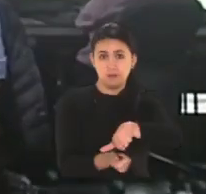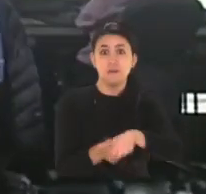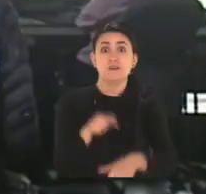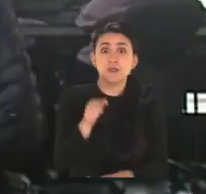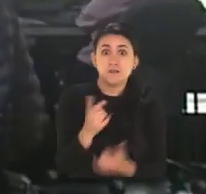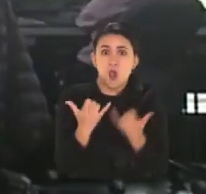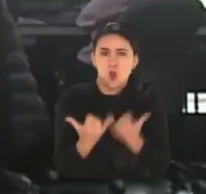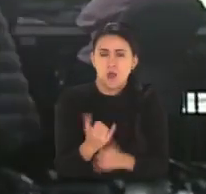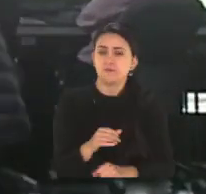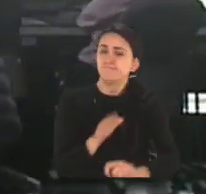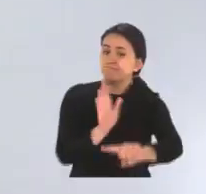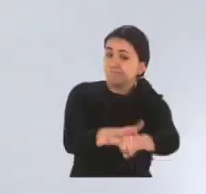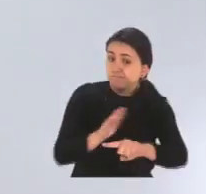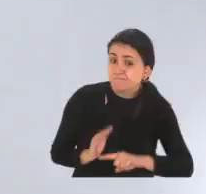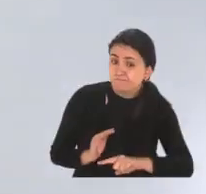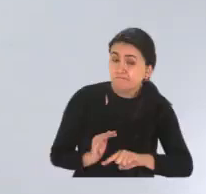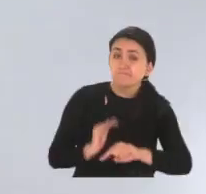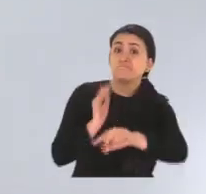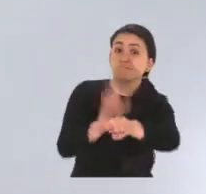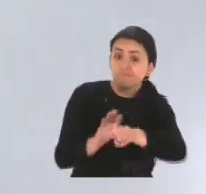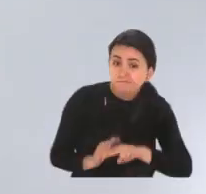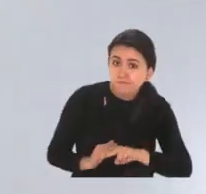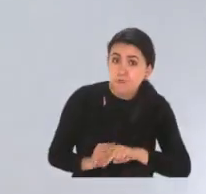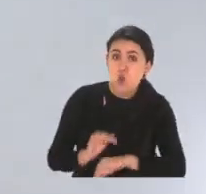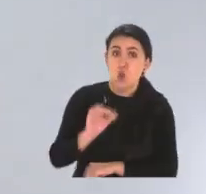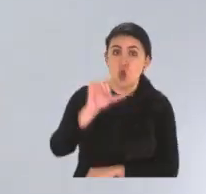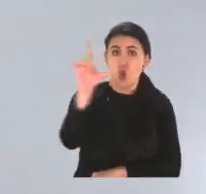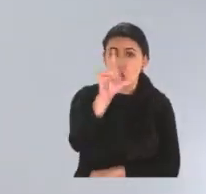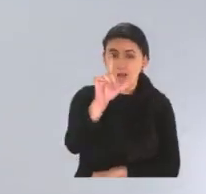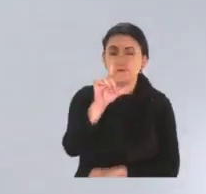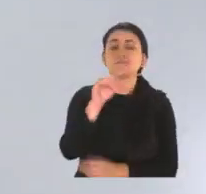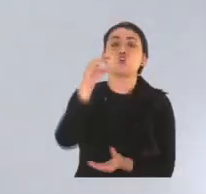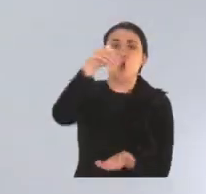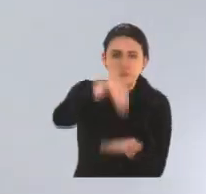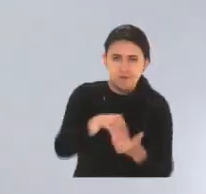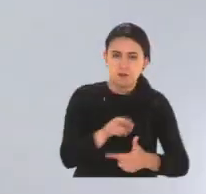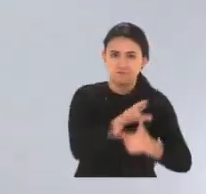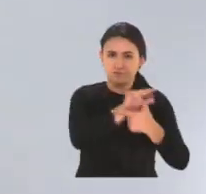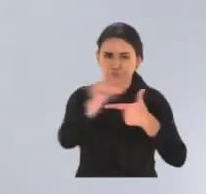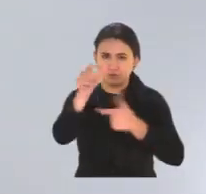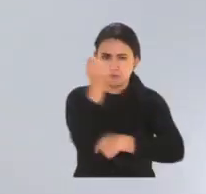los 3 avisos y de esta forma, el lunes, la acción de Nutresa volverá a negociarse en la bolsa.